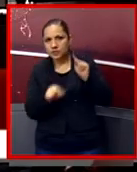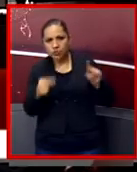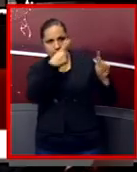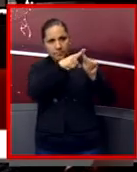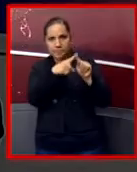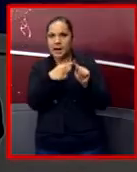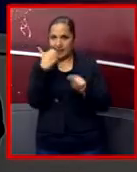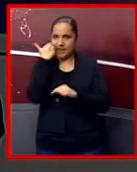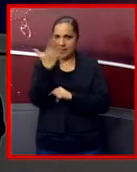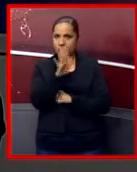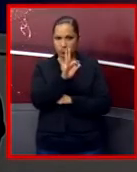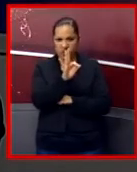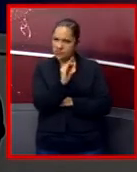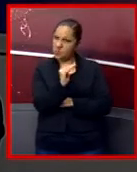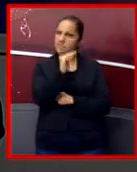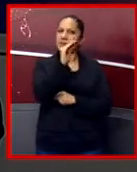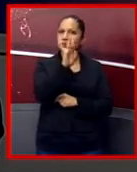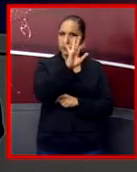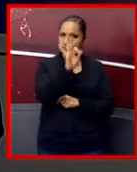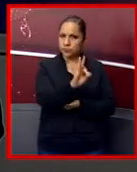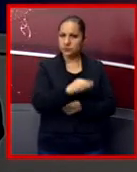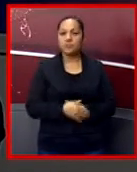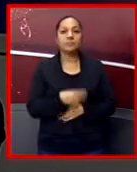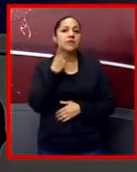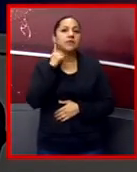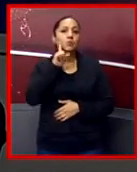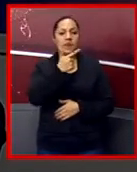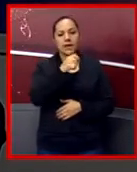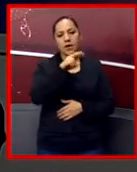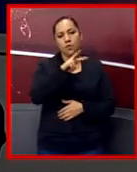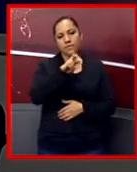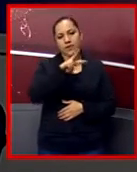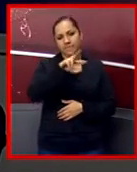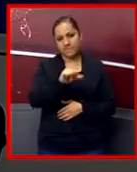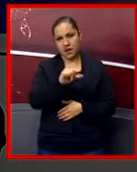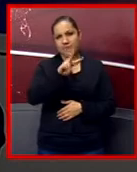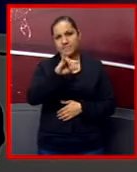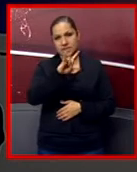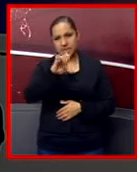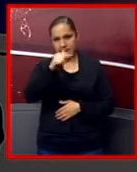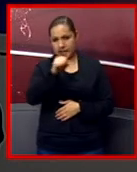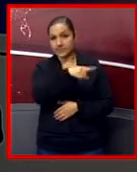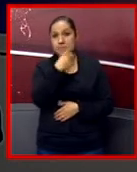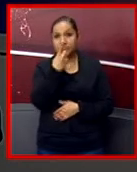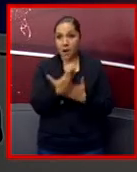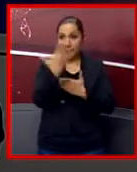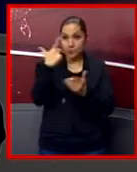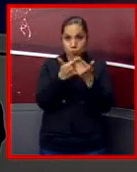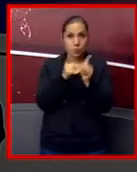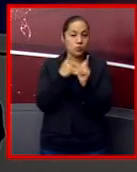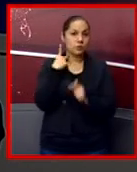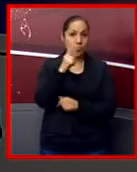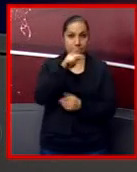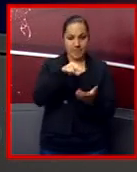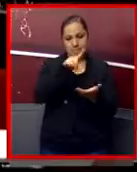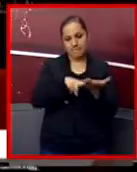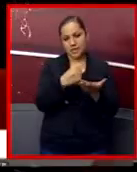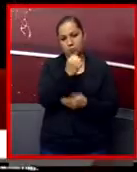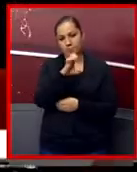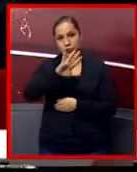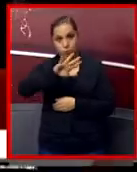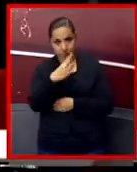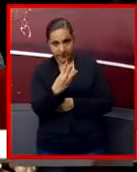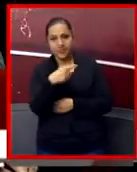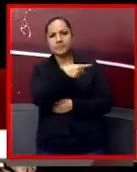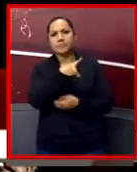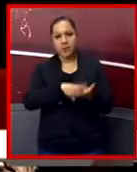50%. La diputada Genoveva Huerta Villegas recordó que fue el PAN quien en 1953 presentó en el Congreso de la